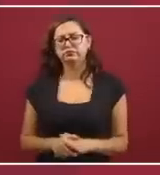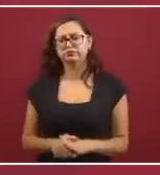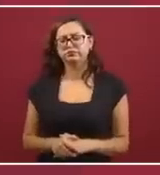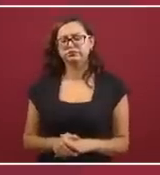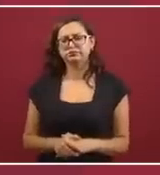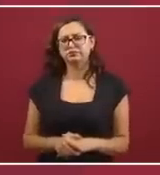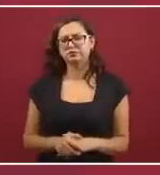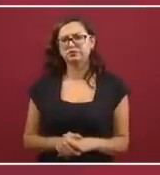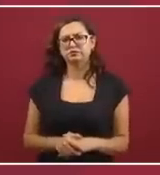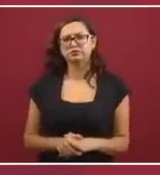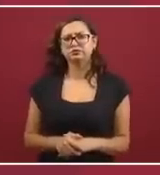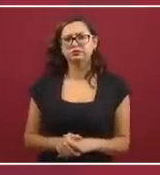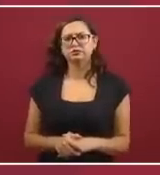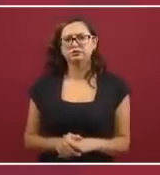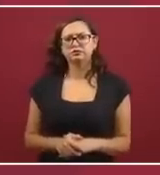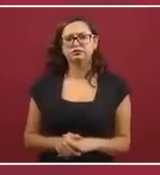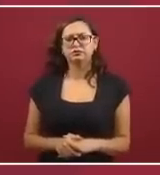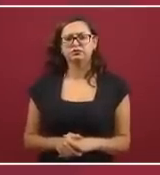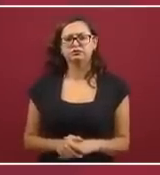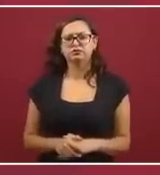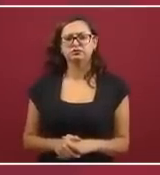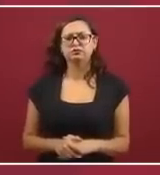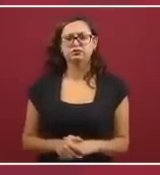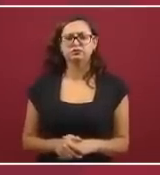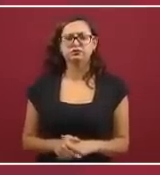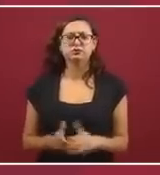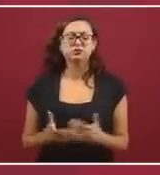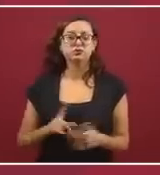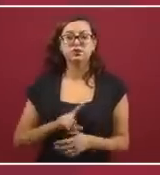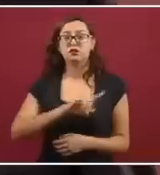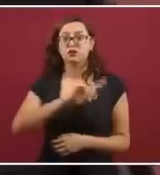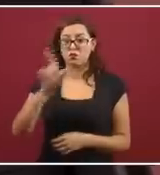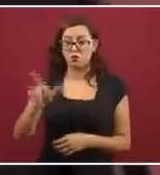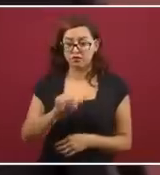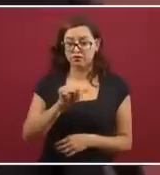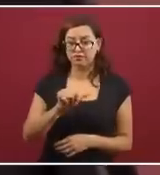y con un sistema de sorteo